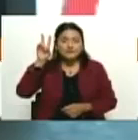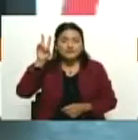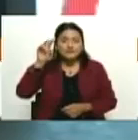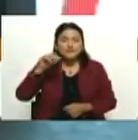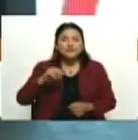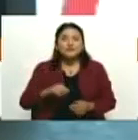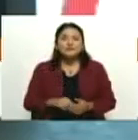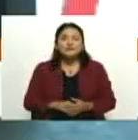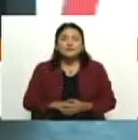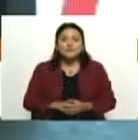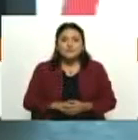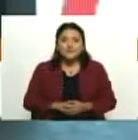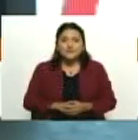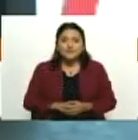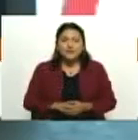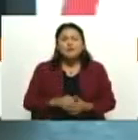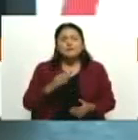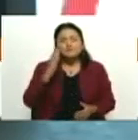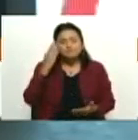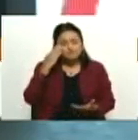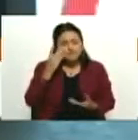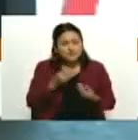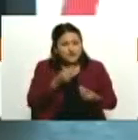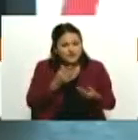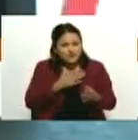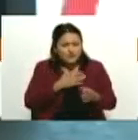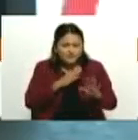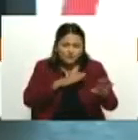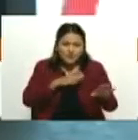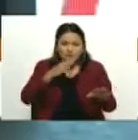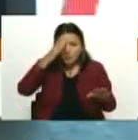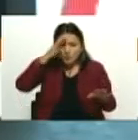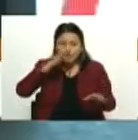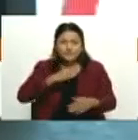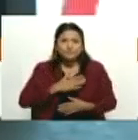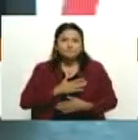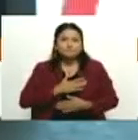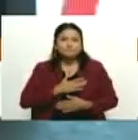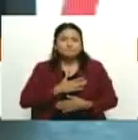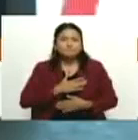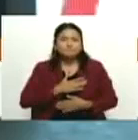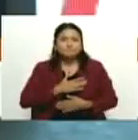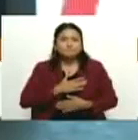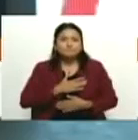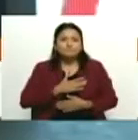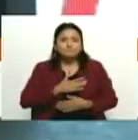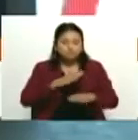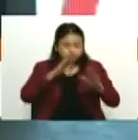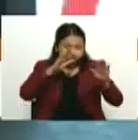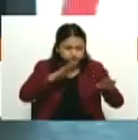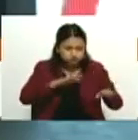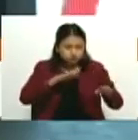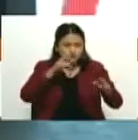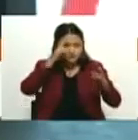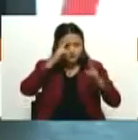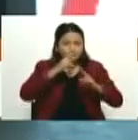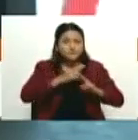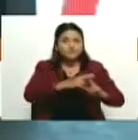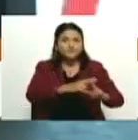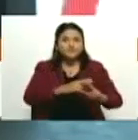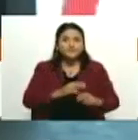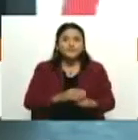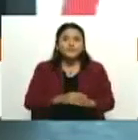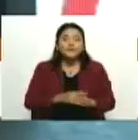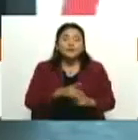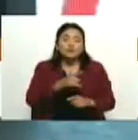nosotros hacer por Cuba es manifestar nuestra admiración en cualquier terreno, y cuando Cuba